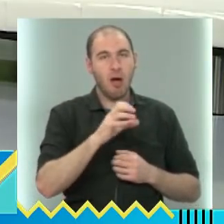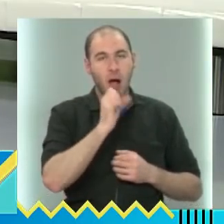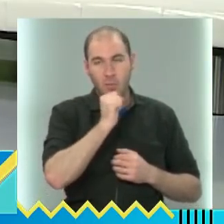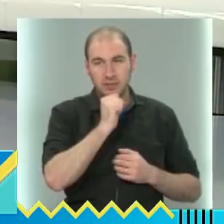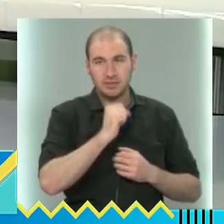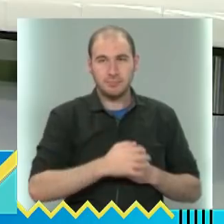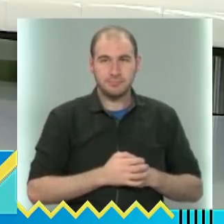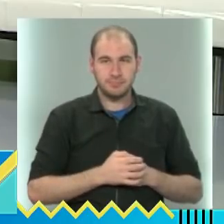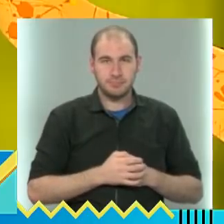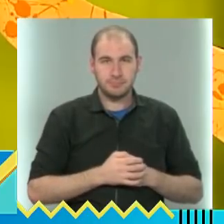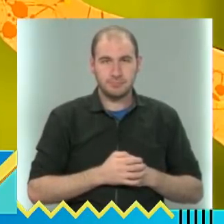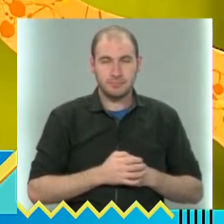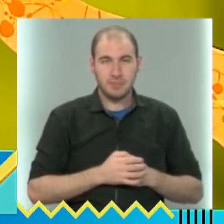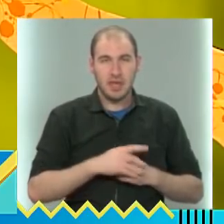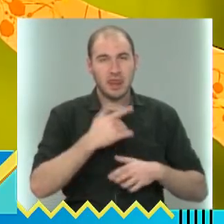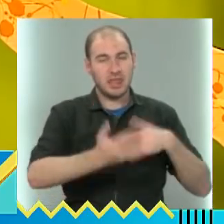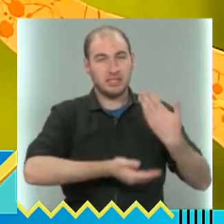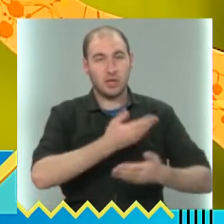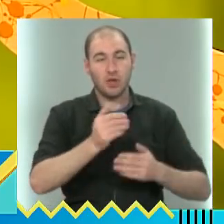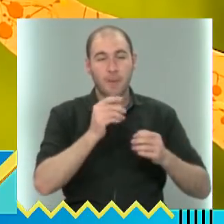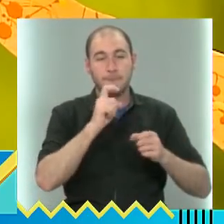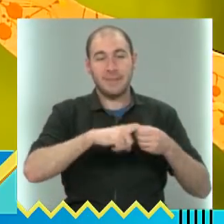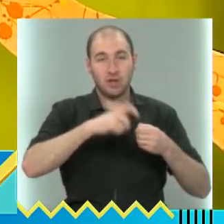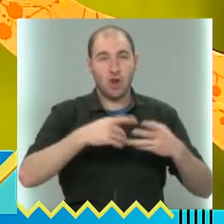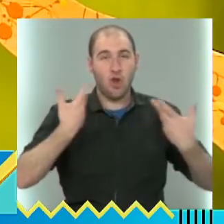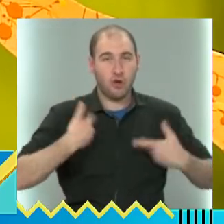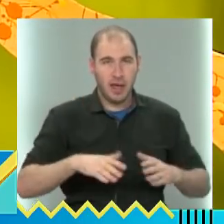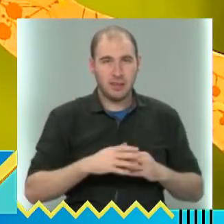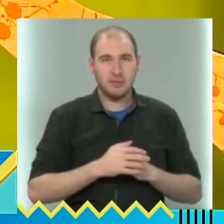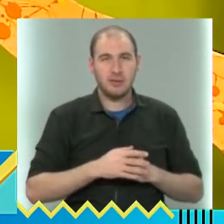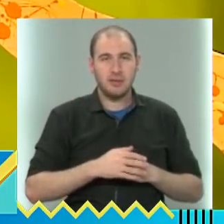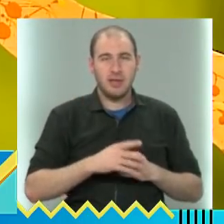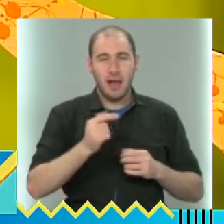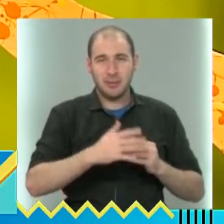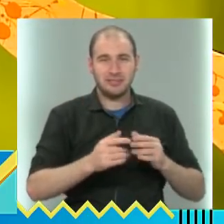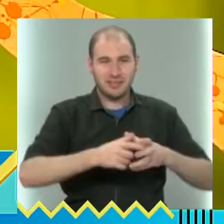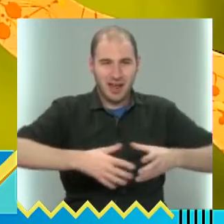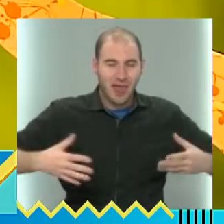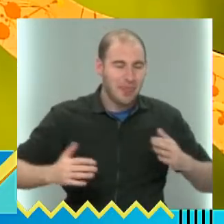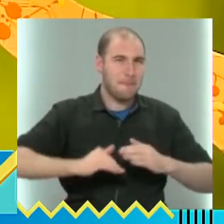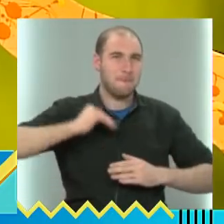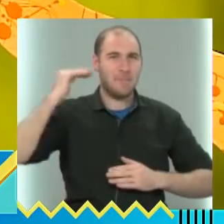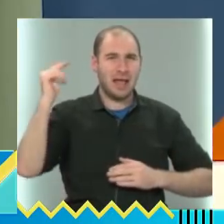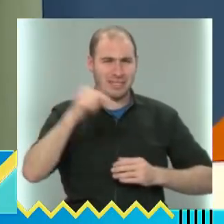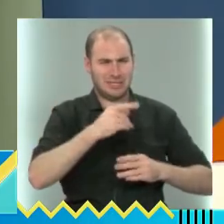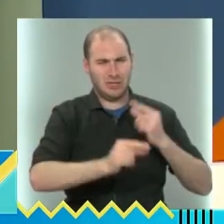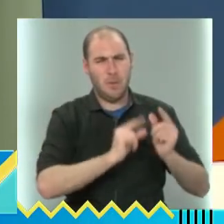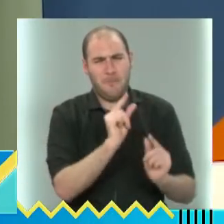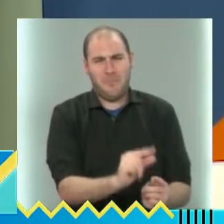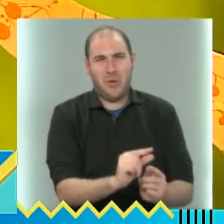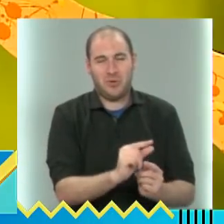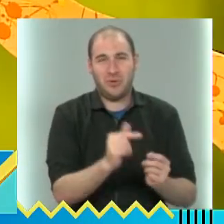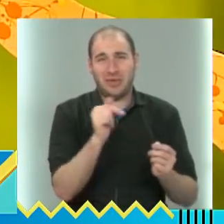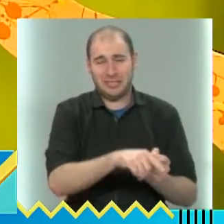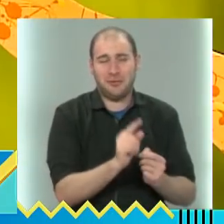soportando el desarrollo del petróleo convencional, que debe tener miles de veces más tamaño que este incipiente desarrollo. Si